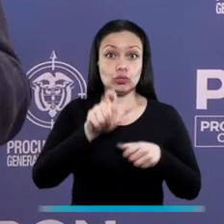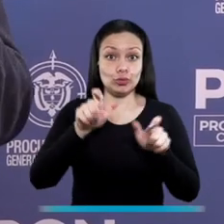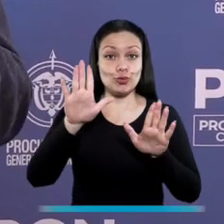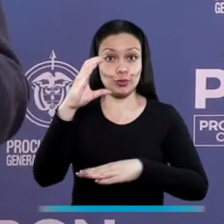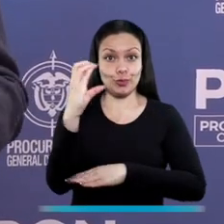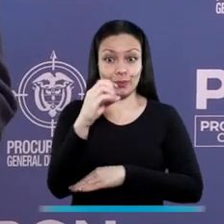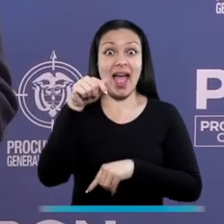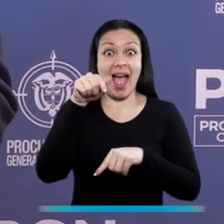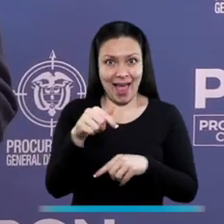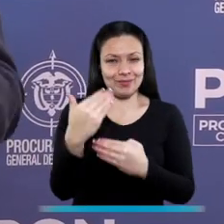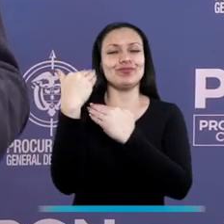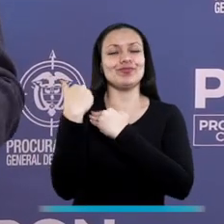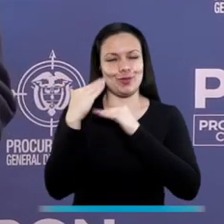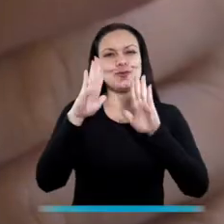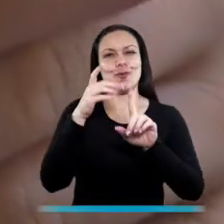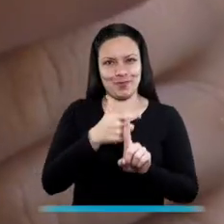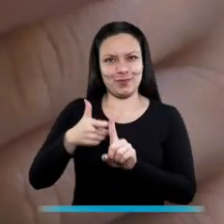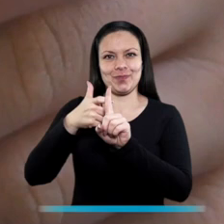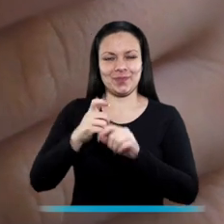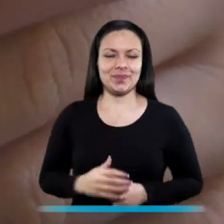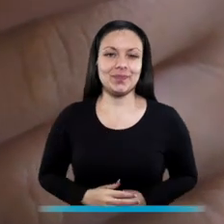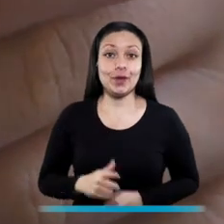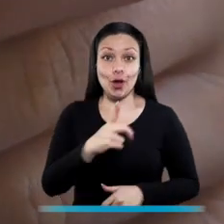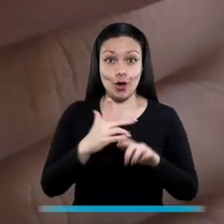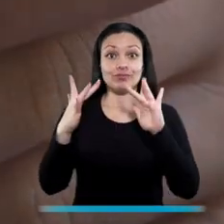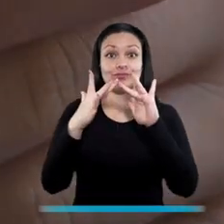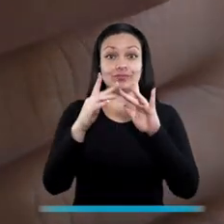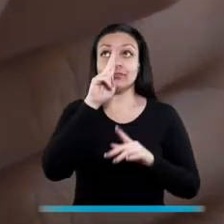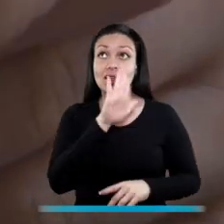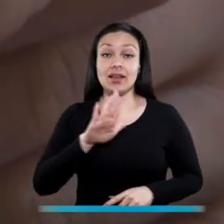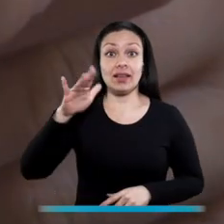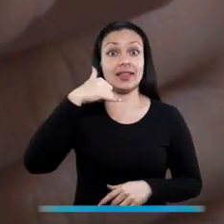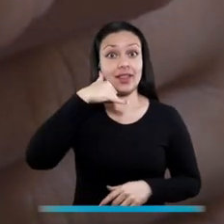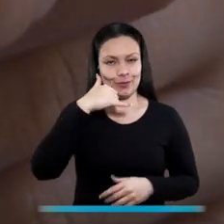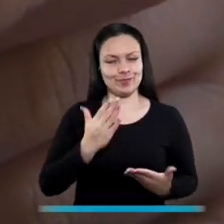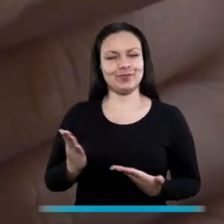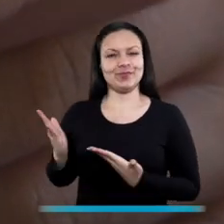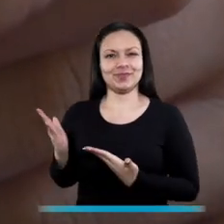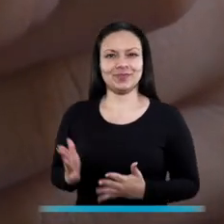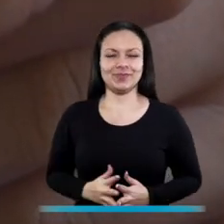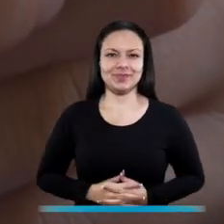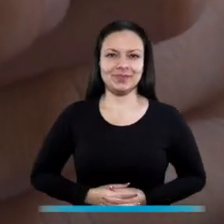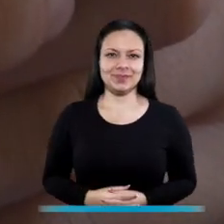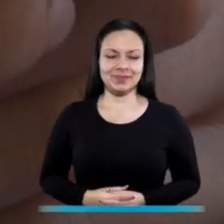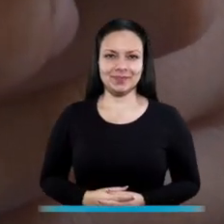la Procuraduría nos protege. Para eso estamos. Contáctenos a nuestra línea telefónica nacional